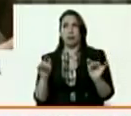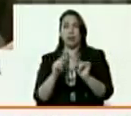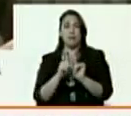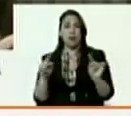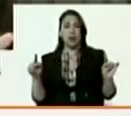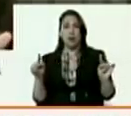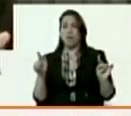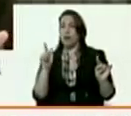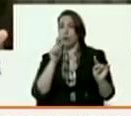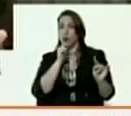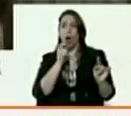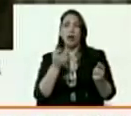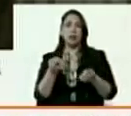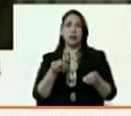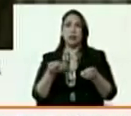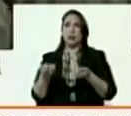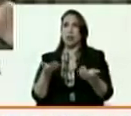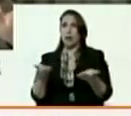inservible,